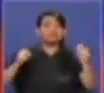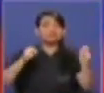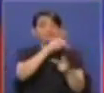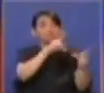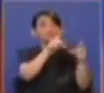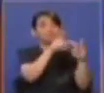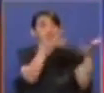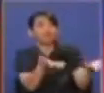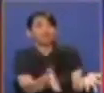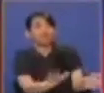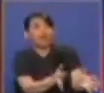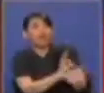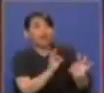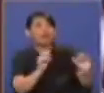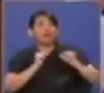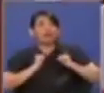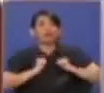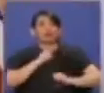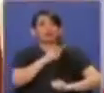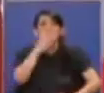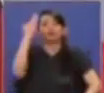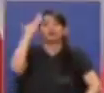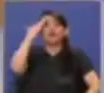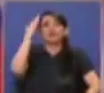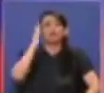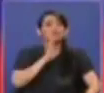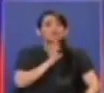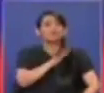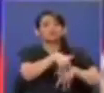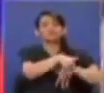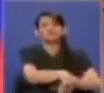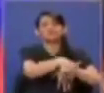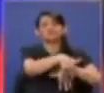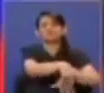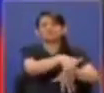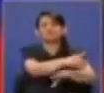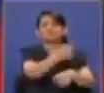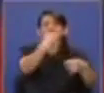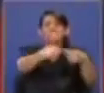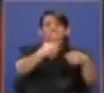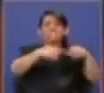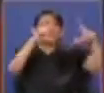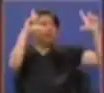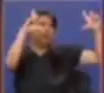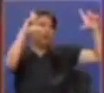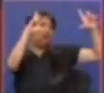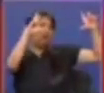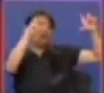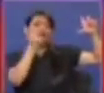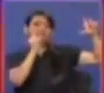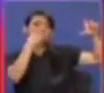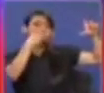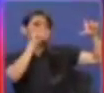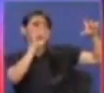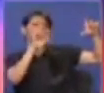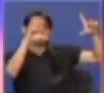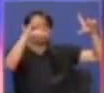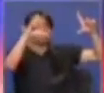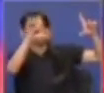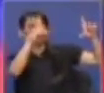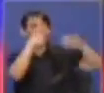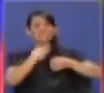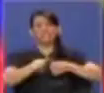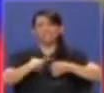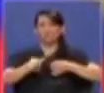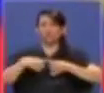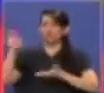no hacía nada, lo cual sabemos todos porque se la pasa marchando, se la pasa metido en Quito, tomándose fotos en los chires con